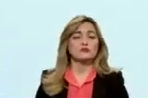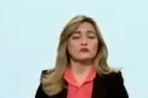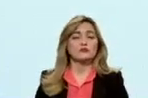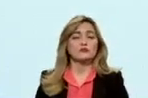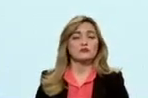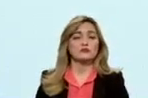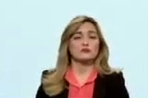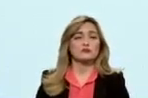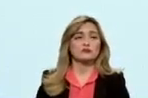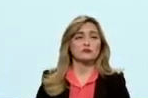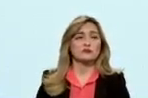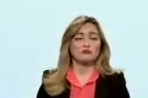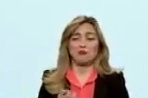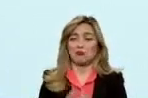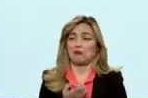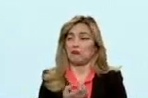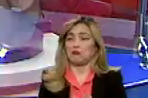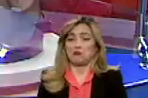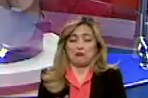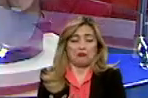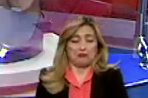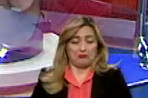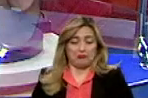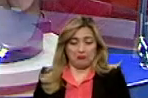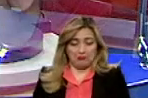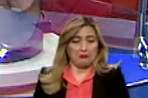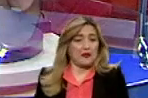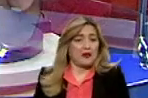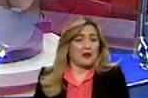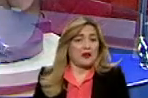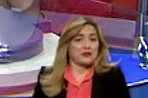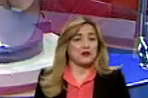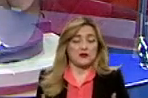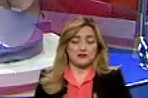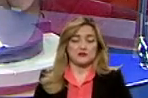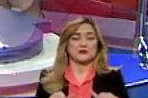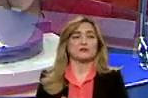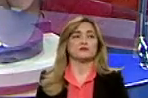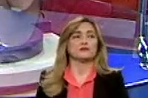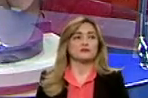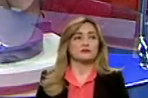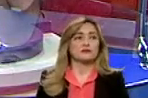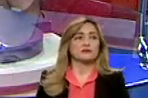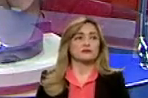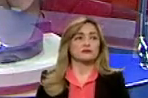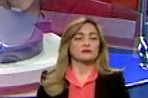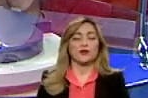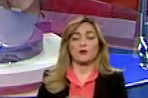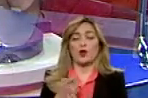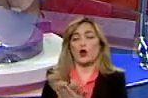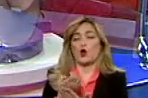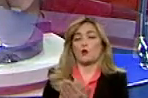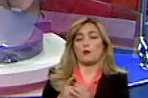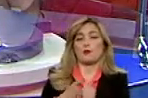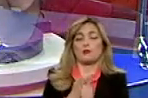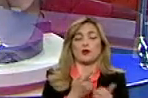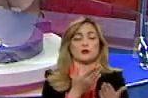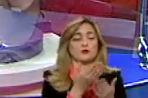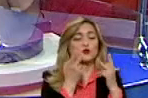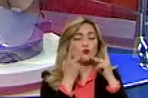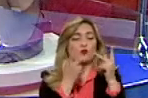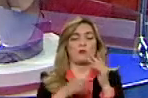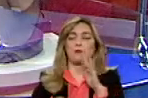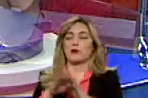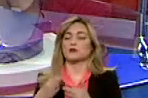no generación de los recursos económicos para que se pueda sostener. Es decir, el lucro primó a la prioridad de un servicio